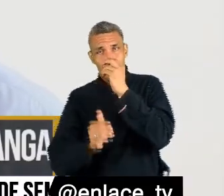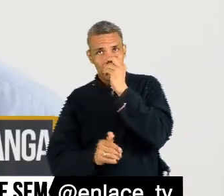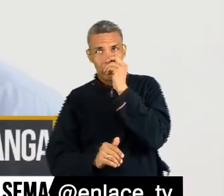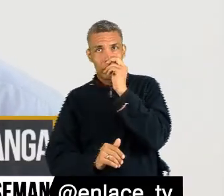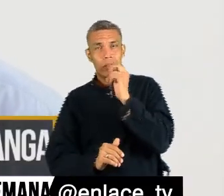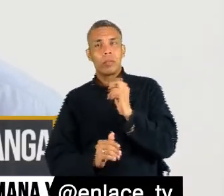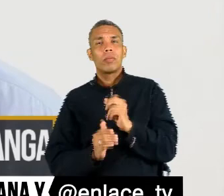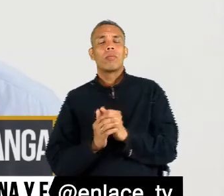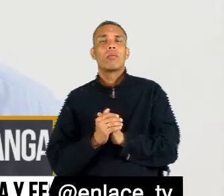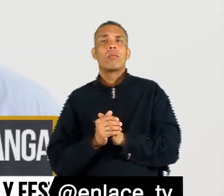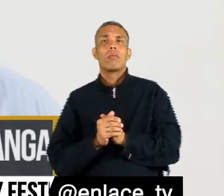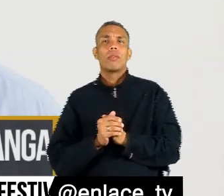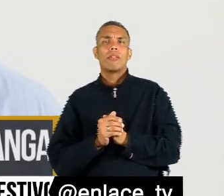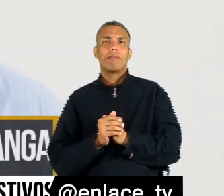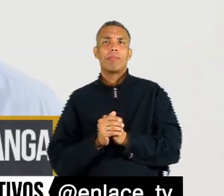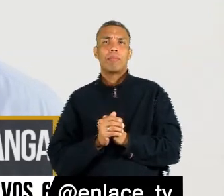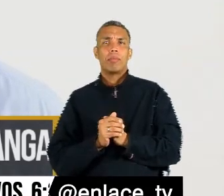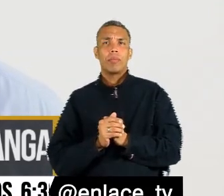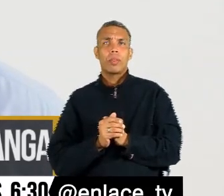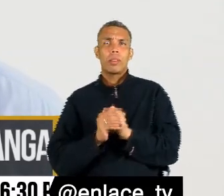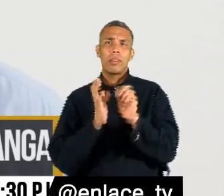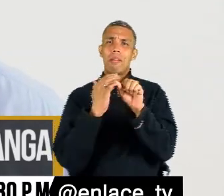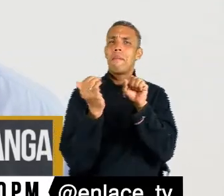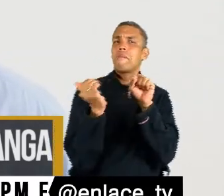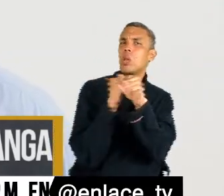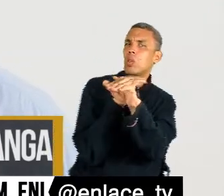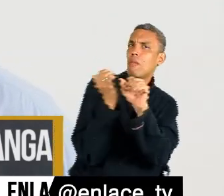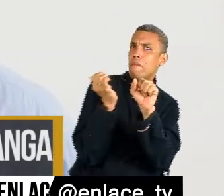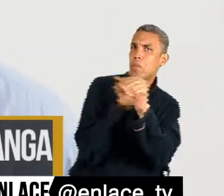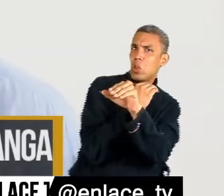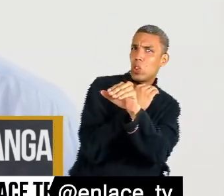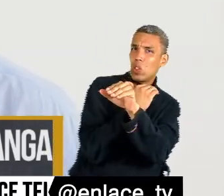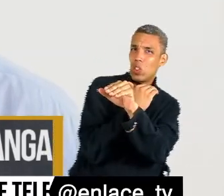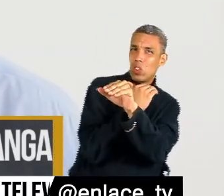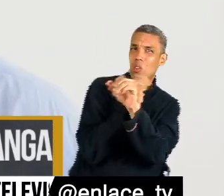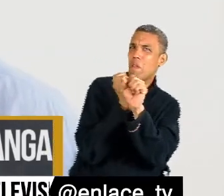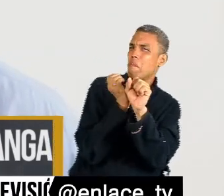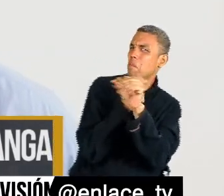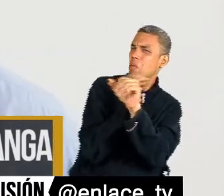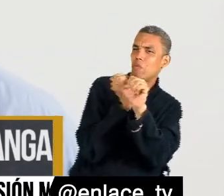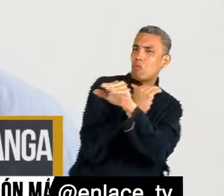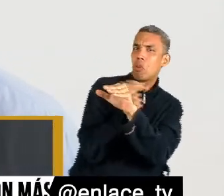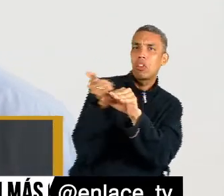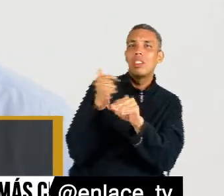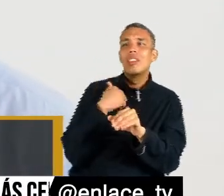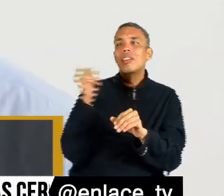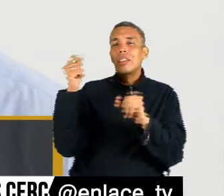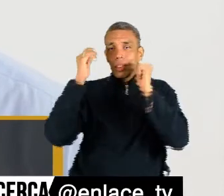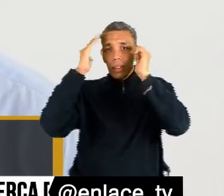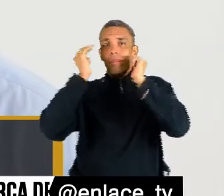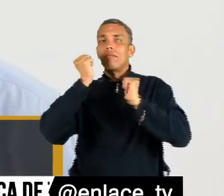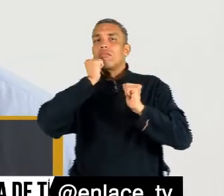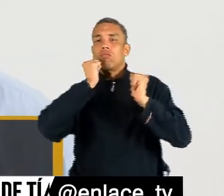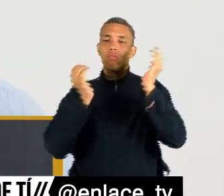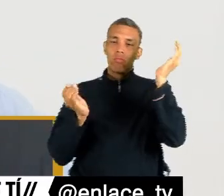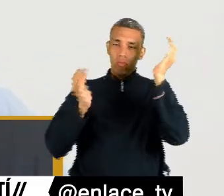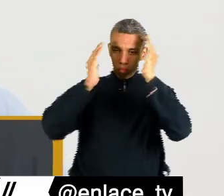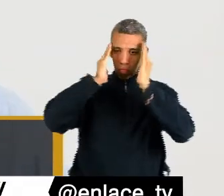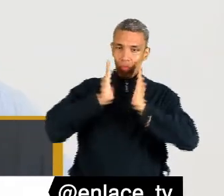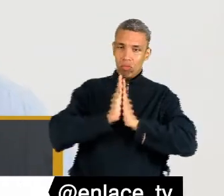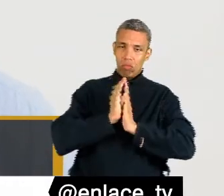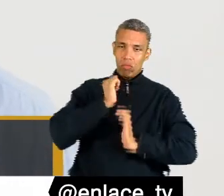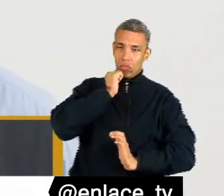se incluye la doble calzada de La Virgen hacia el Retén y hacia el Haz de Copas, que